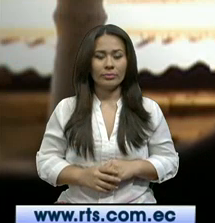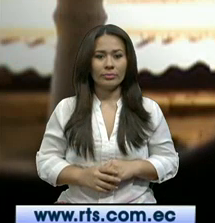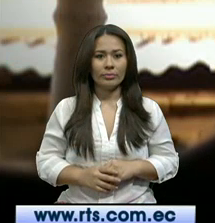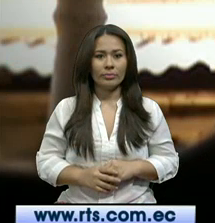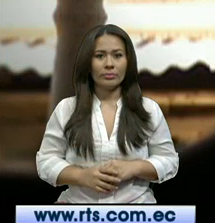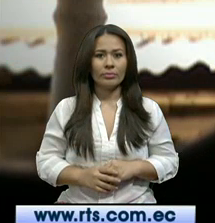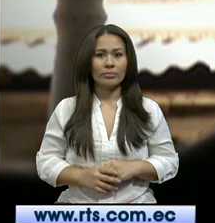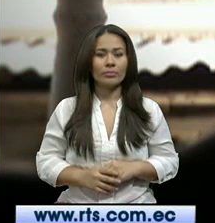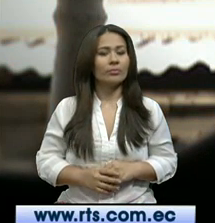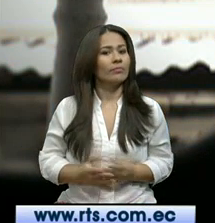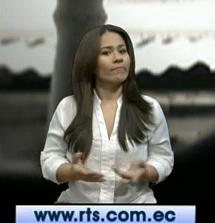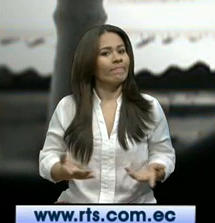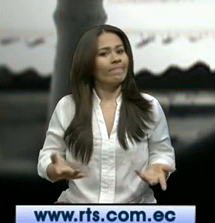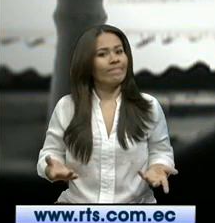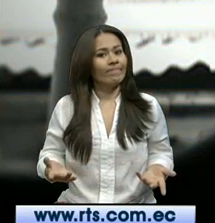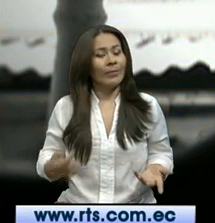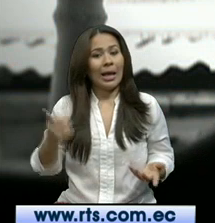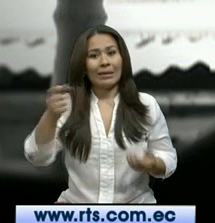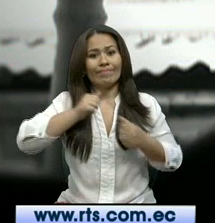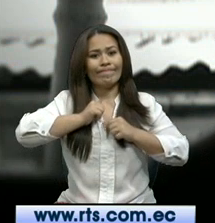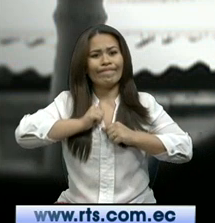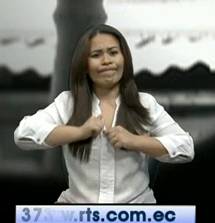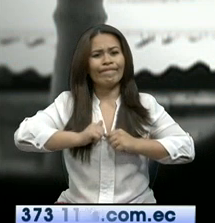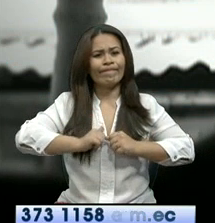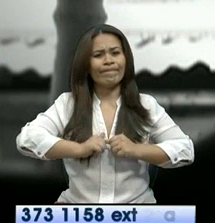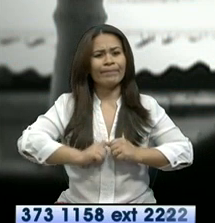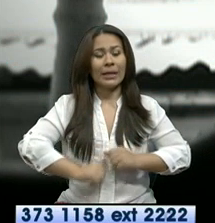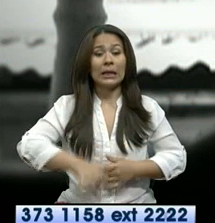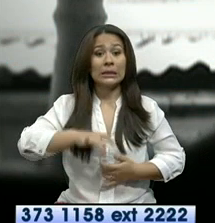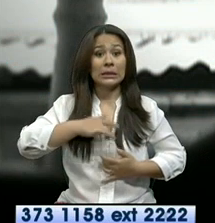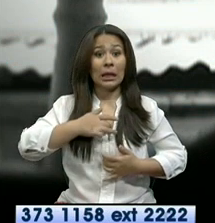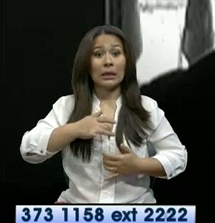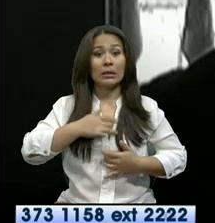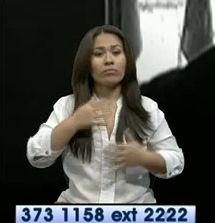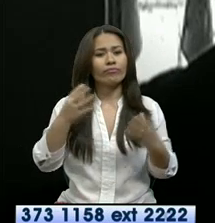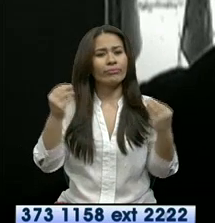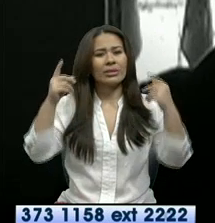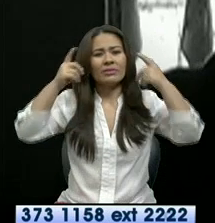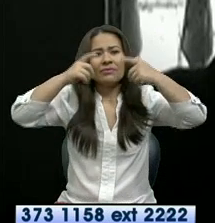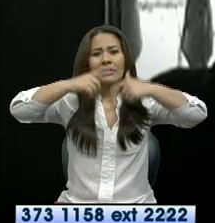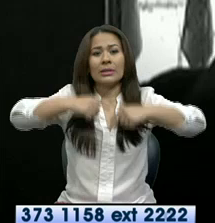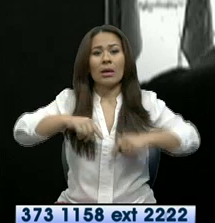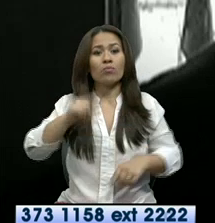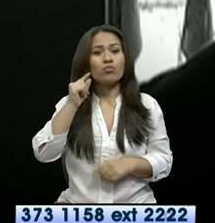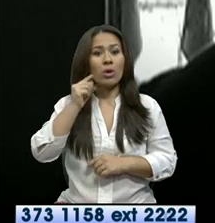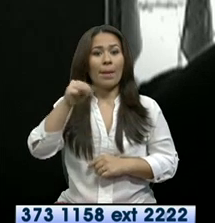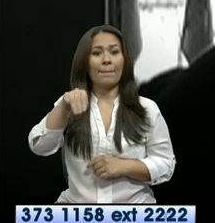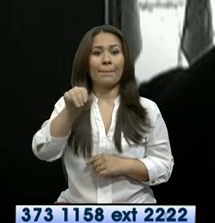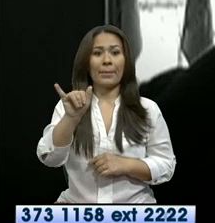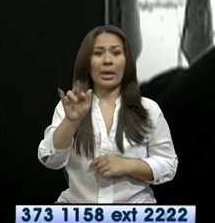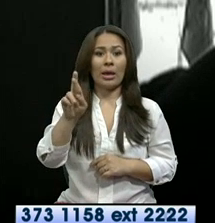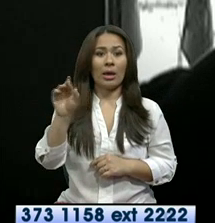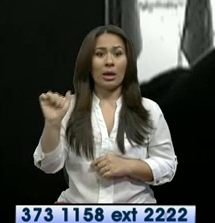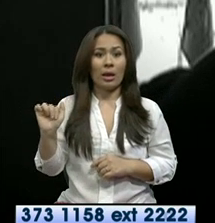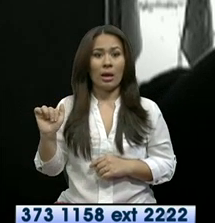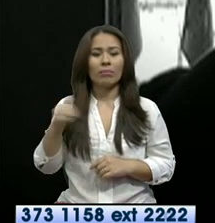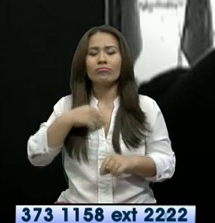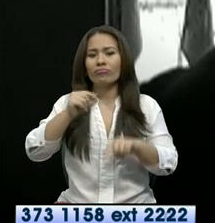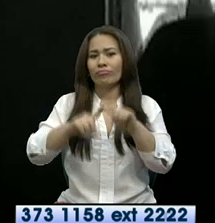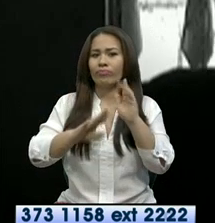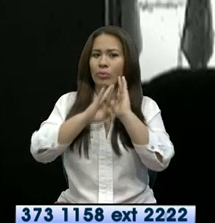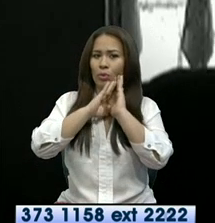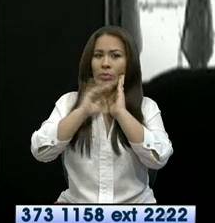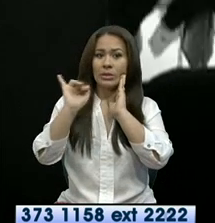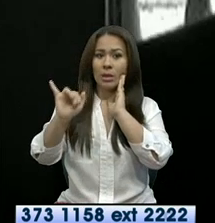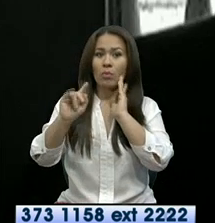Por ella es todo para mí. Atrapada en un cúmulo de sentimientos encontrados, Mayra no ha podido dormir desde el sábado,